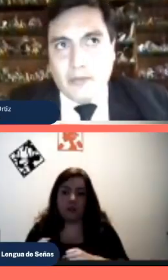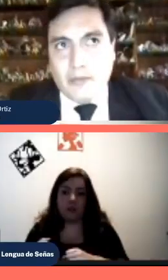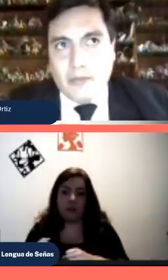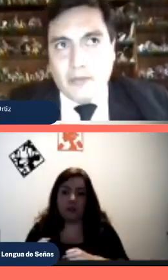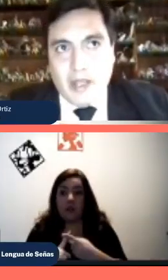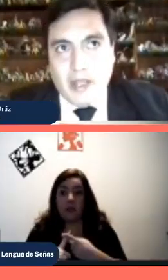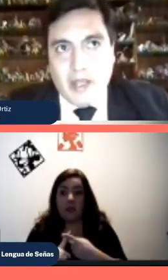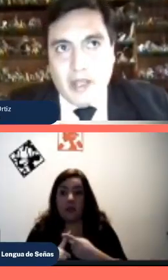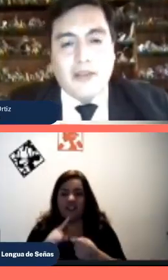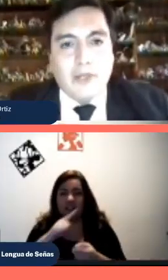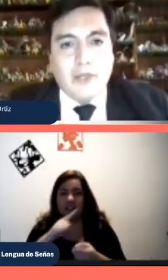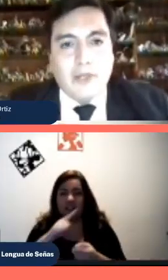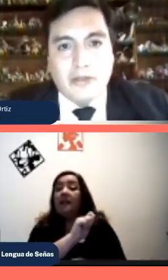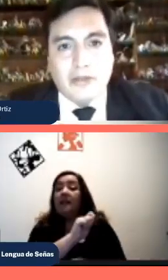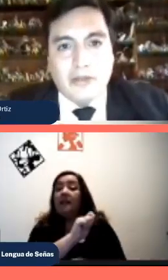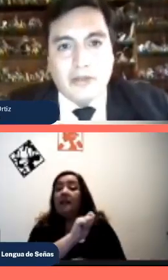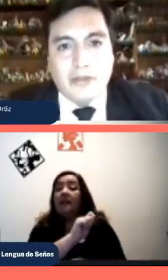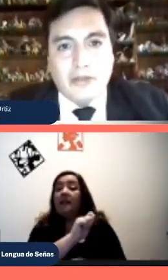realizado aproximadamente el año